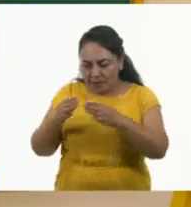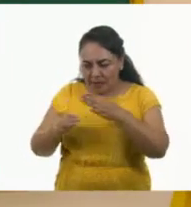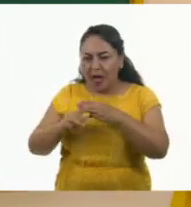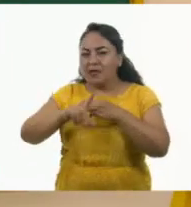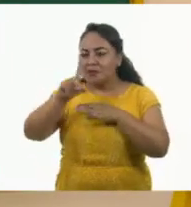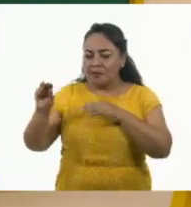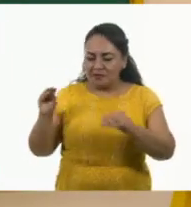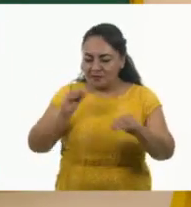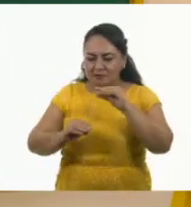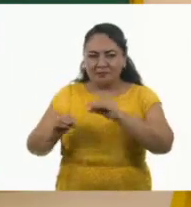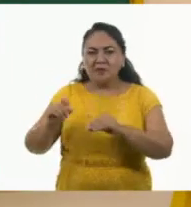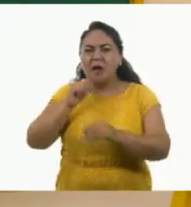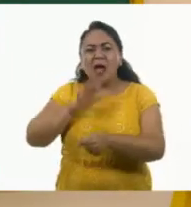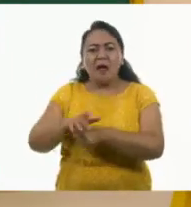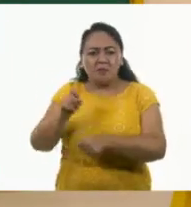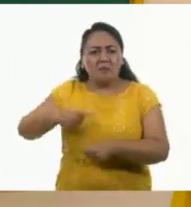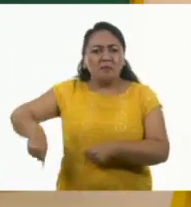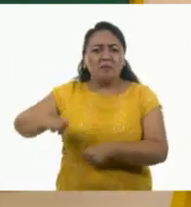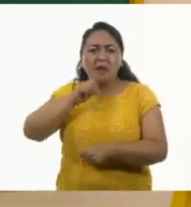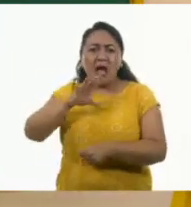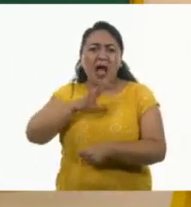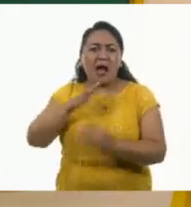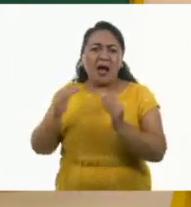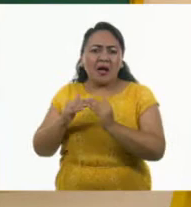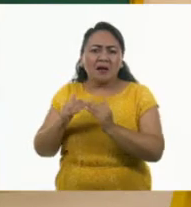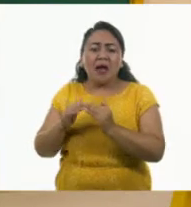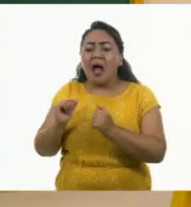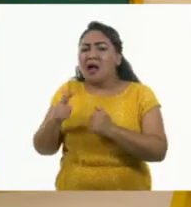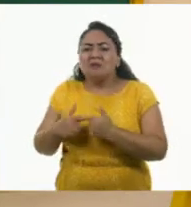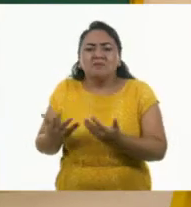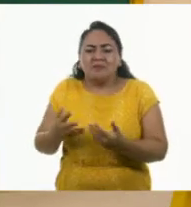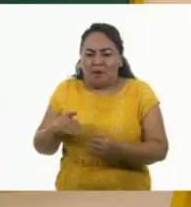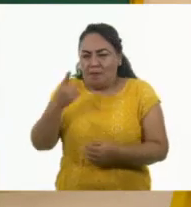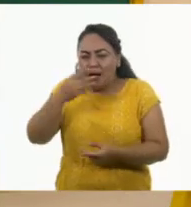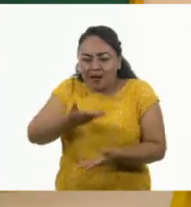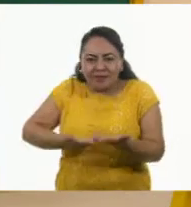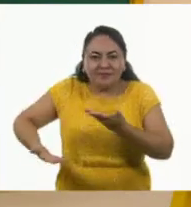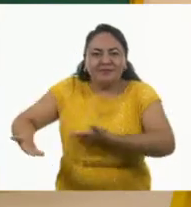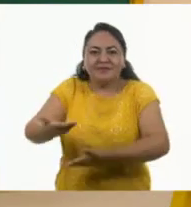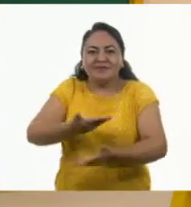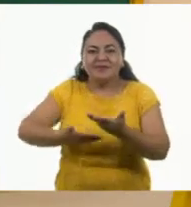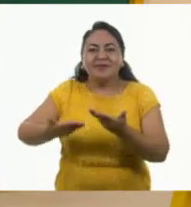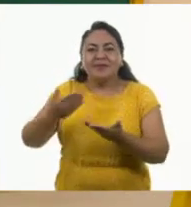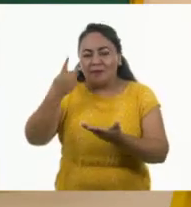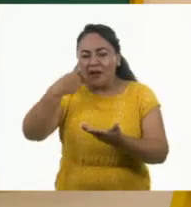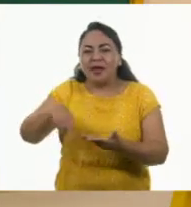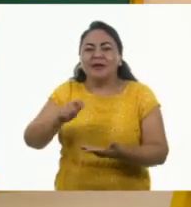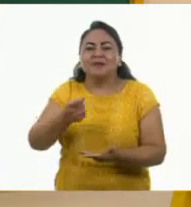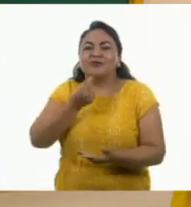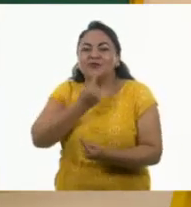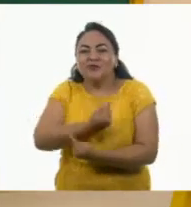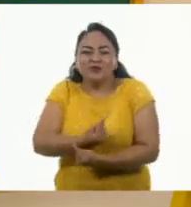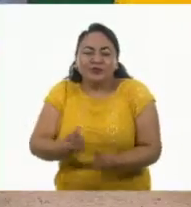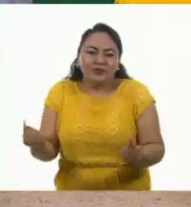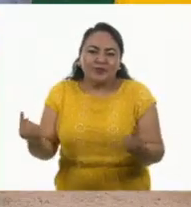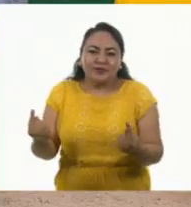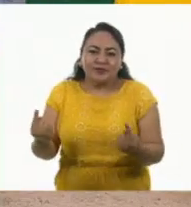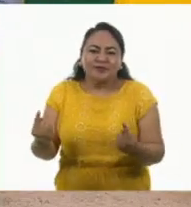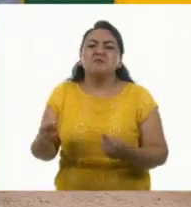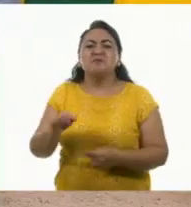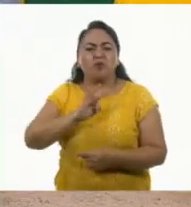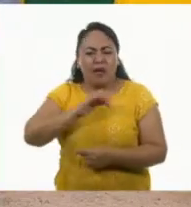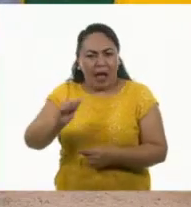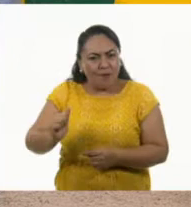que teníamos a la mano de nuestra casa. No hay nada mejor que compartir este tipo de momentos con las niñas y los niños.